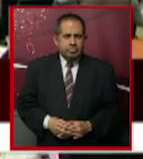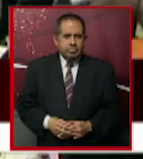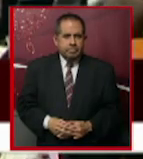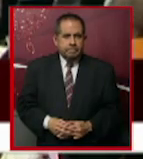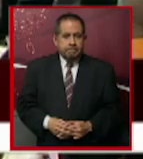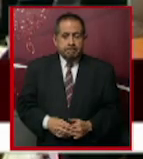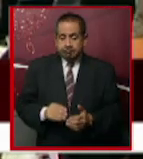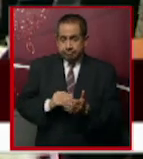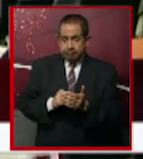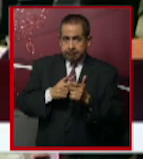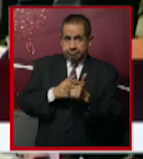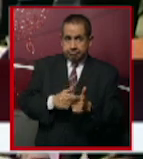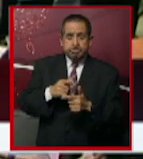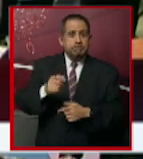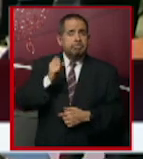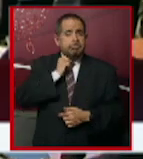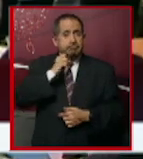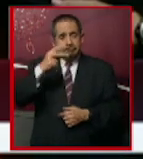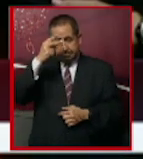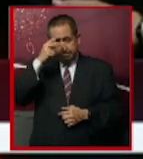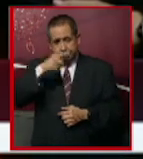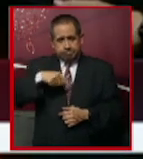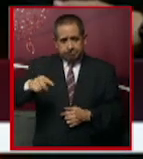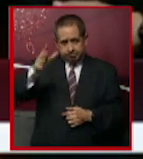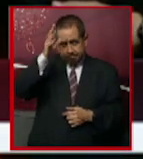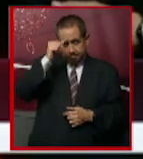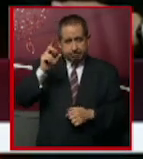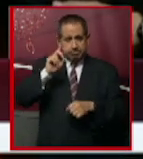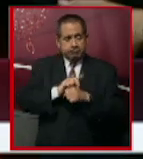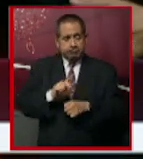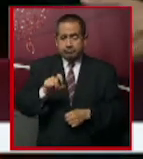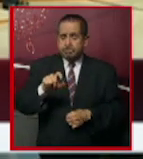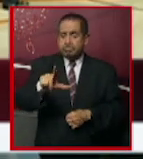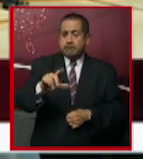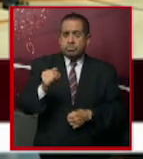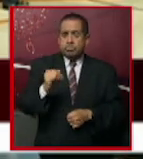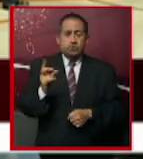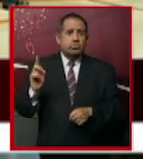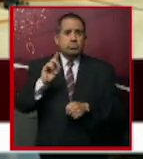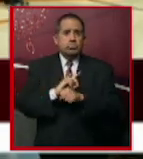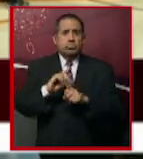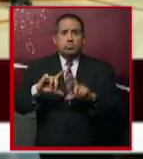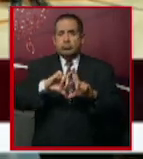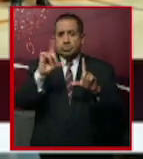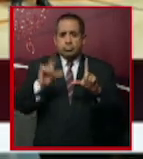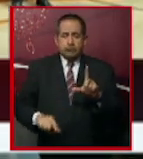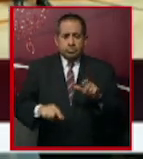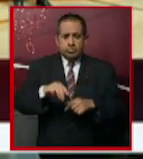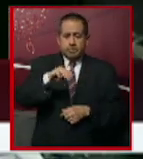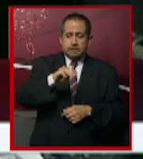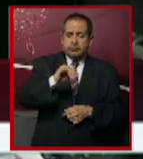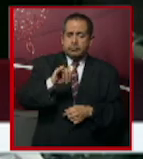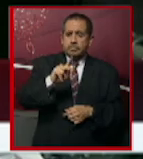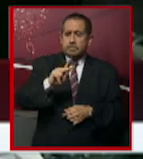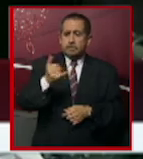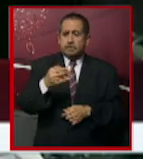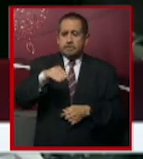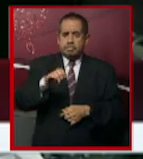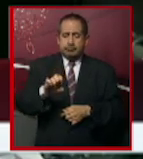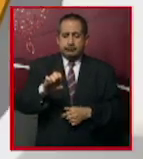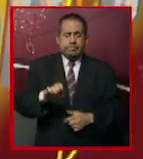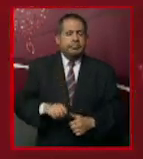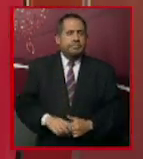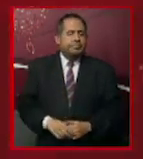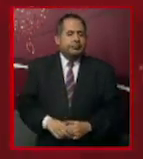Al volver, acuerda Senado de la República declarar el 27 de junio Día Nacional de las Micro, Pequeñas y Medianas Empresas.